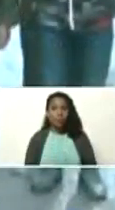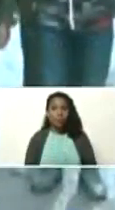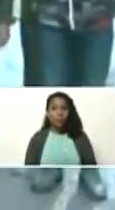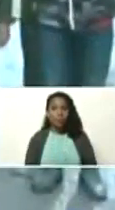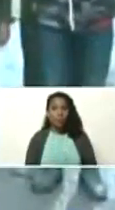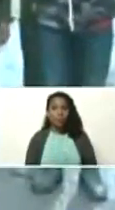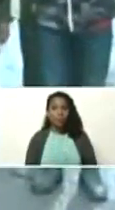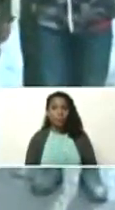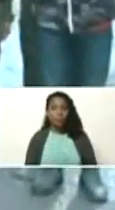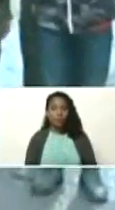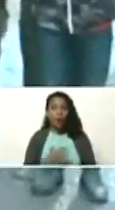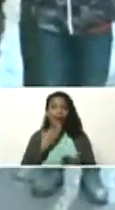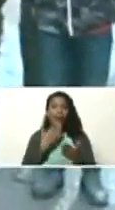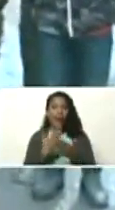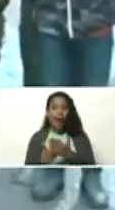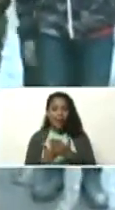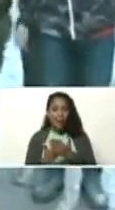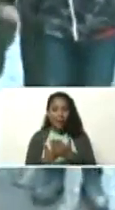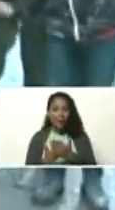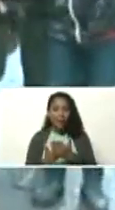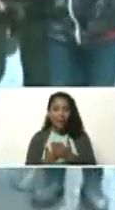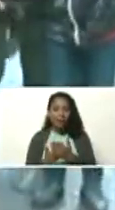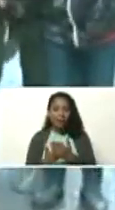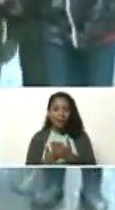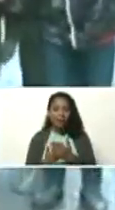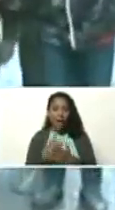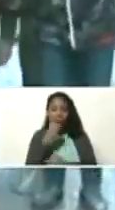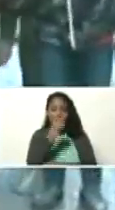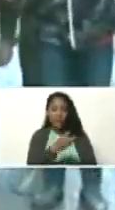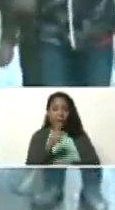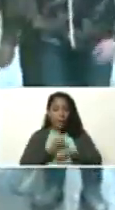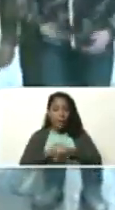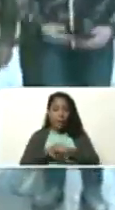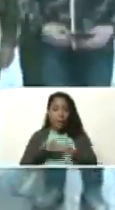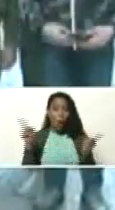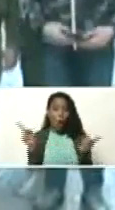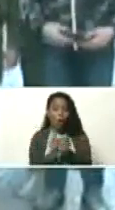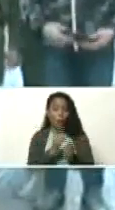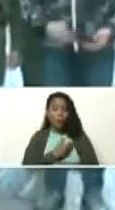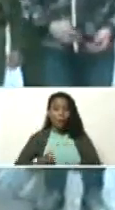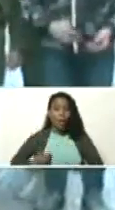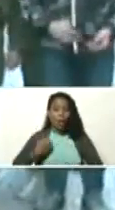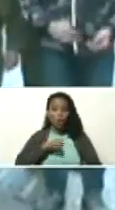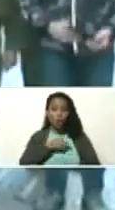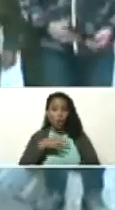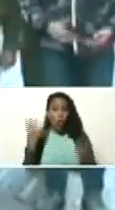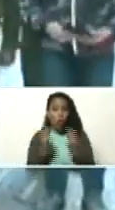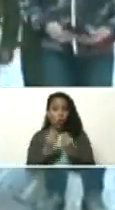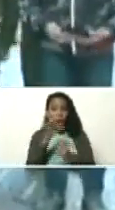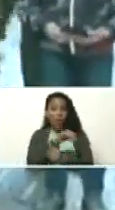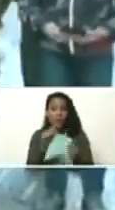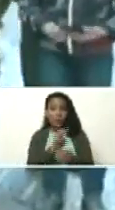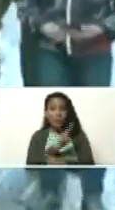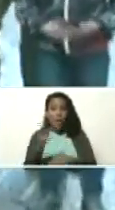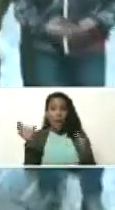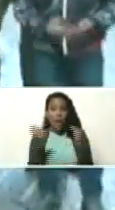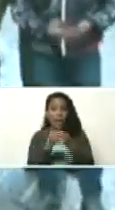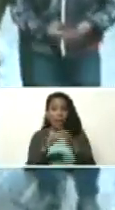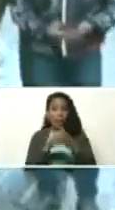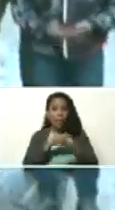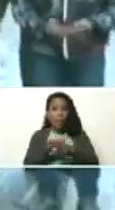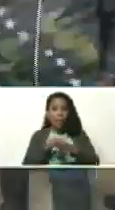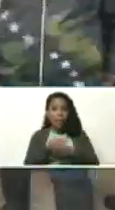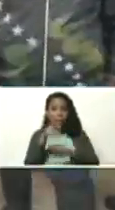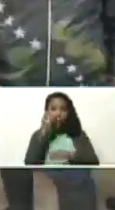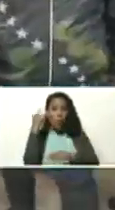Girardot, darle las gracias con esa visita que hizo en tiempo récord, presidente. Aquí estamos con nuestra vicepresidenta, con este equipo de ministros,